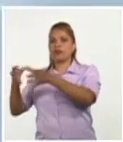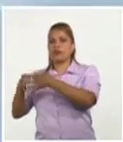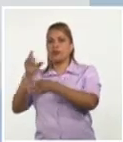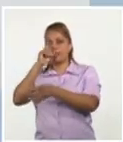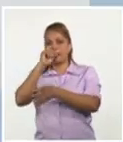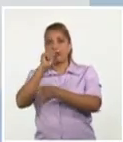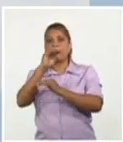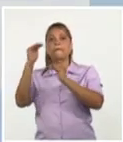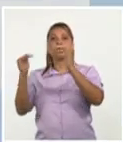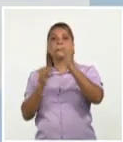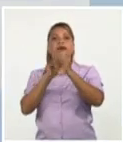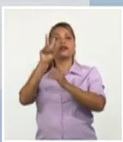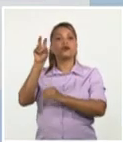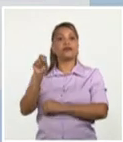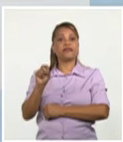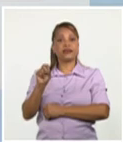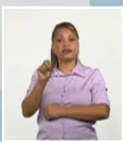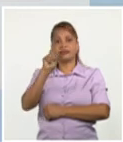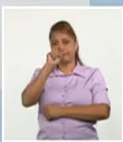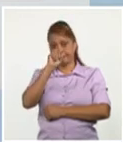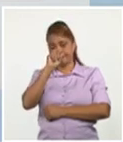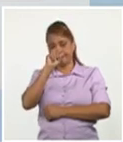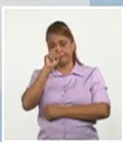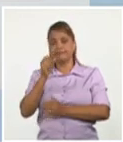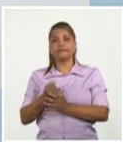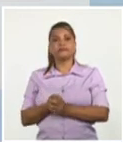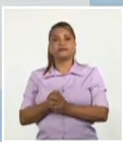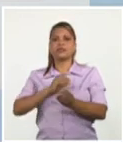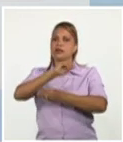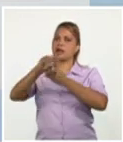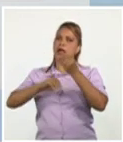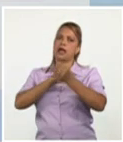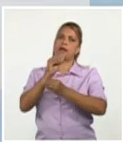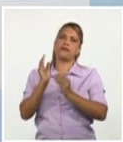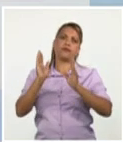años, sigue sin modificarse positivamente.